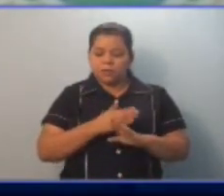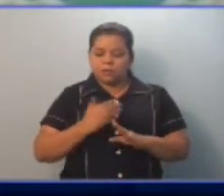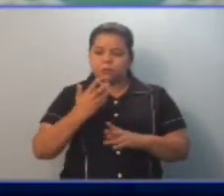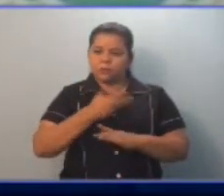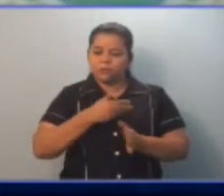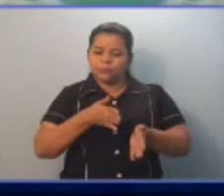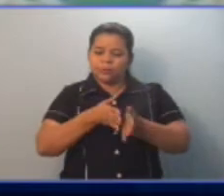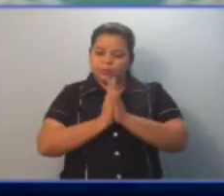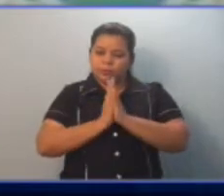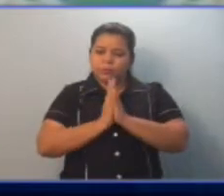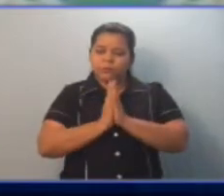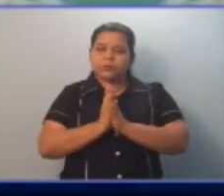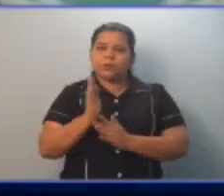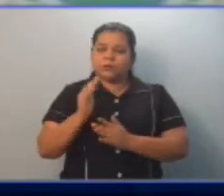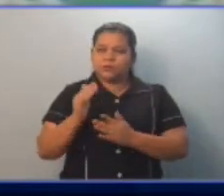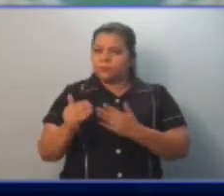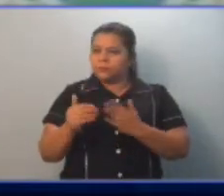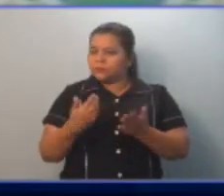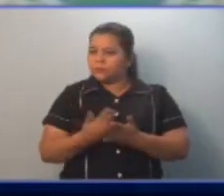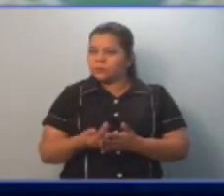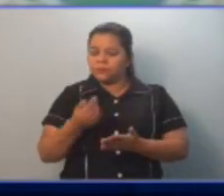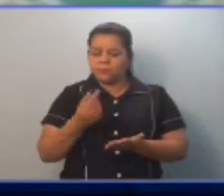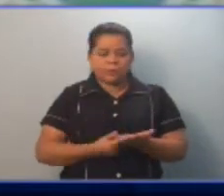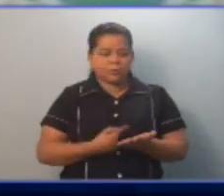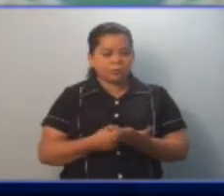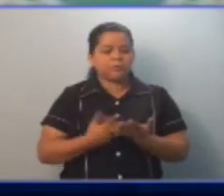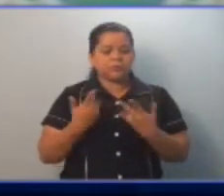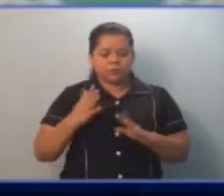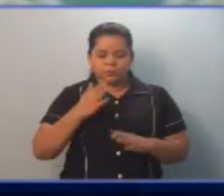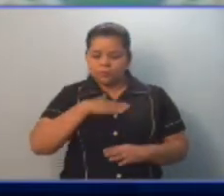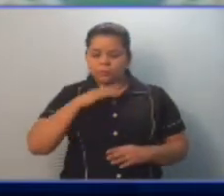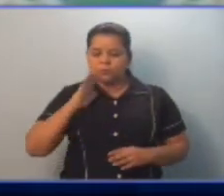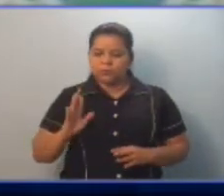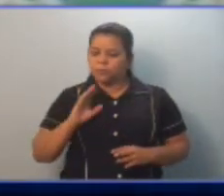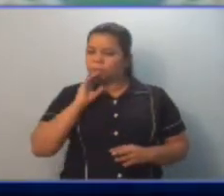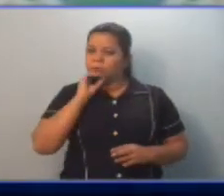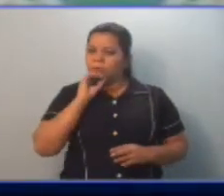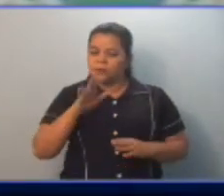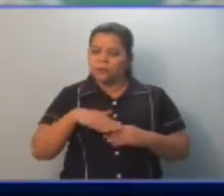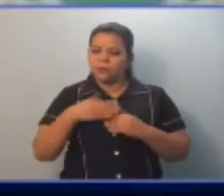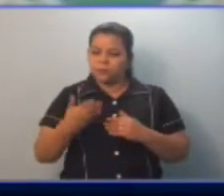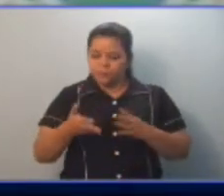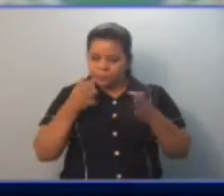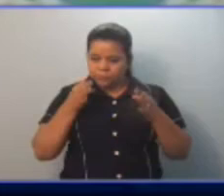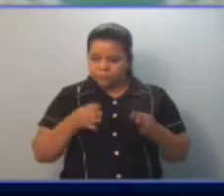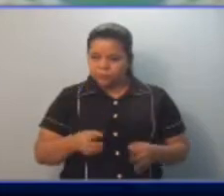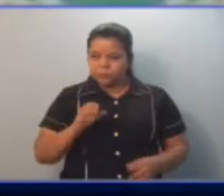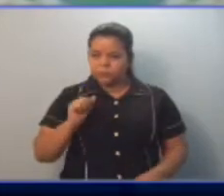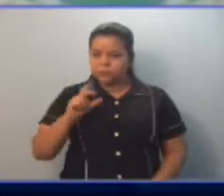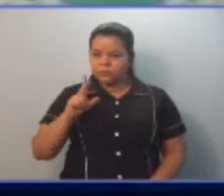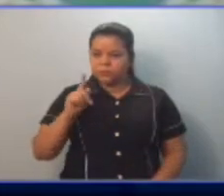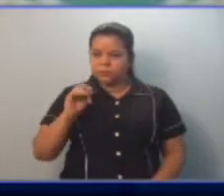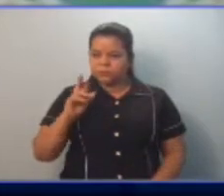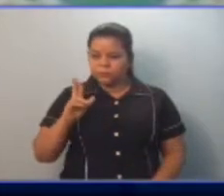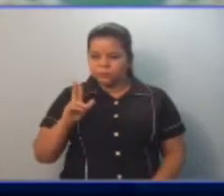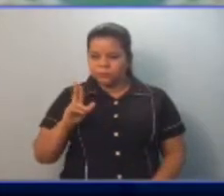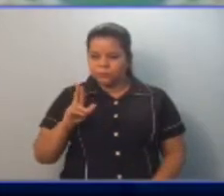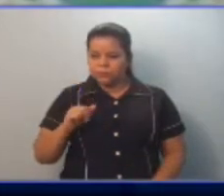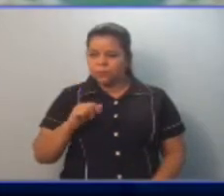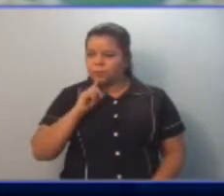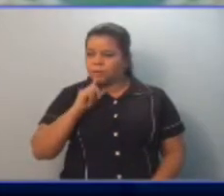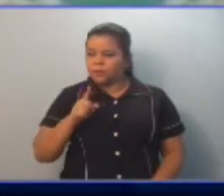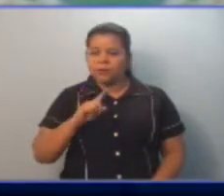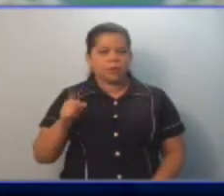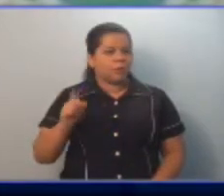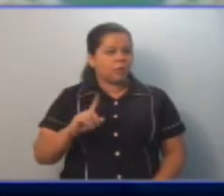ellos, automáticamente los supuestos se cumplieron y decretaron la medida cautelar. Y no fue una simple medida